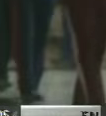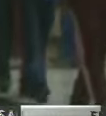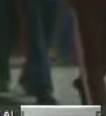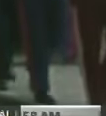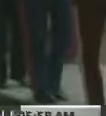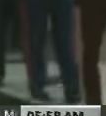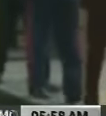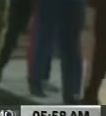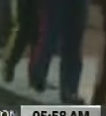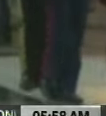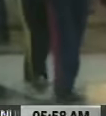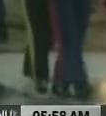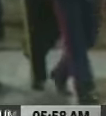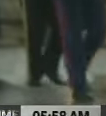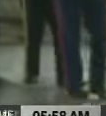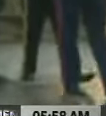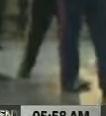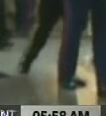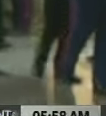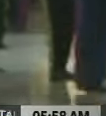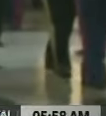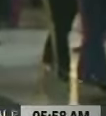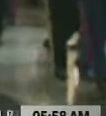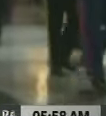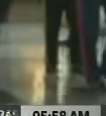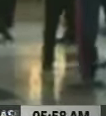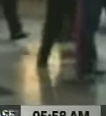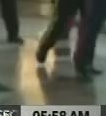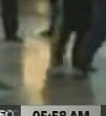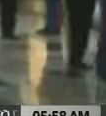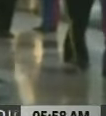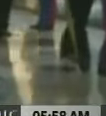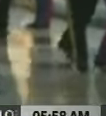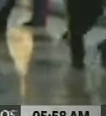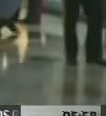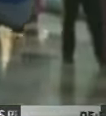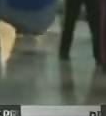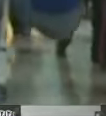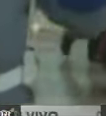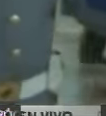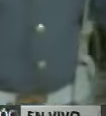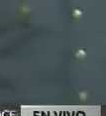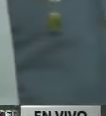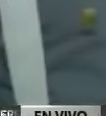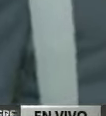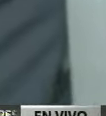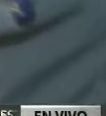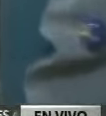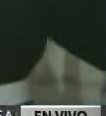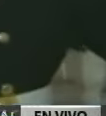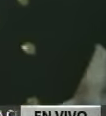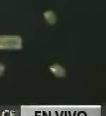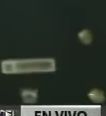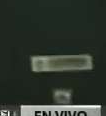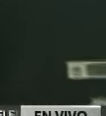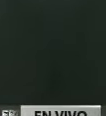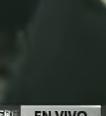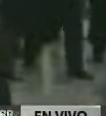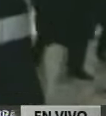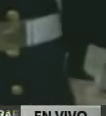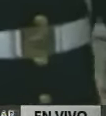de Santa Inés y obviamente con lo que fue el inicio de la Revolución Federal ese 20 de febrero de 1859, escrito en nuestro